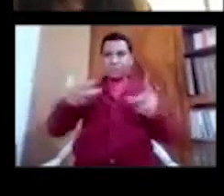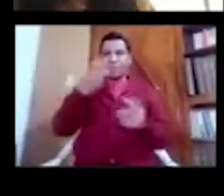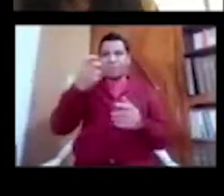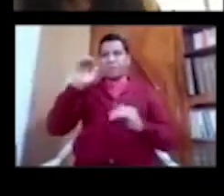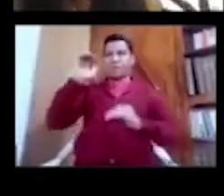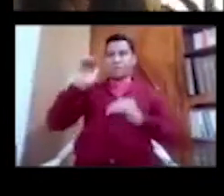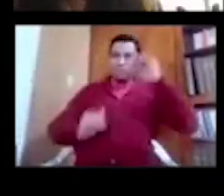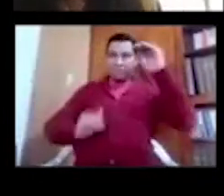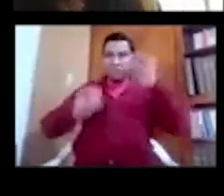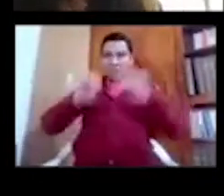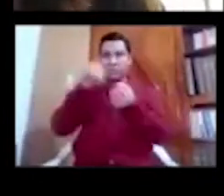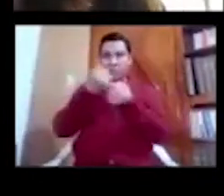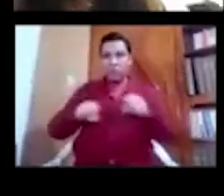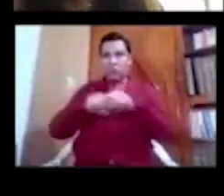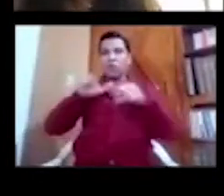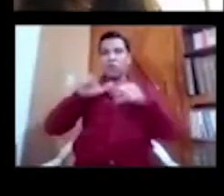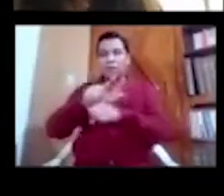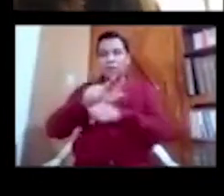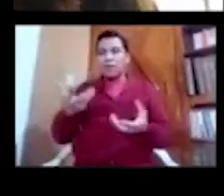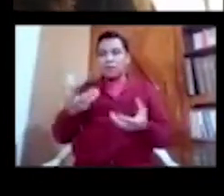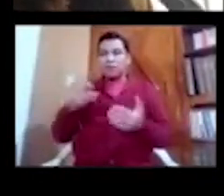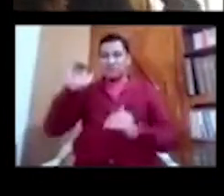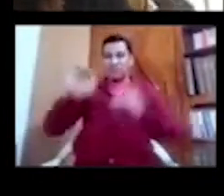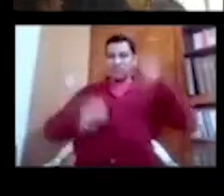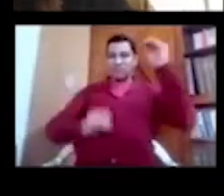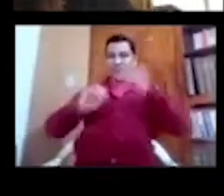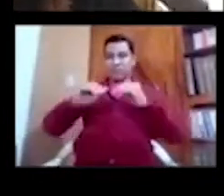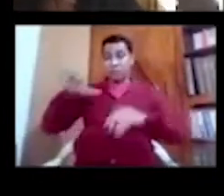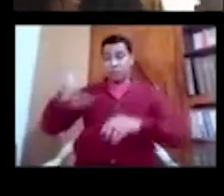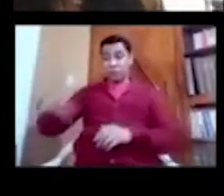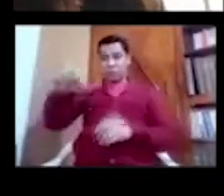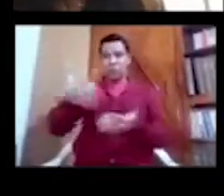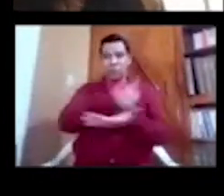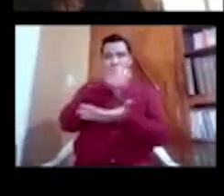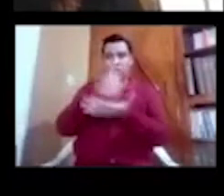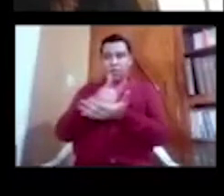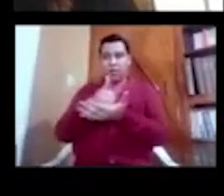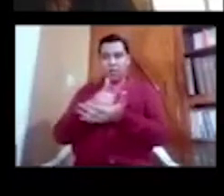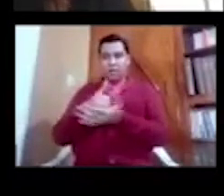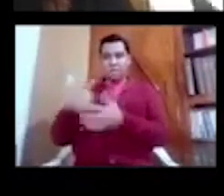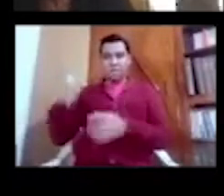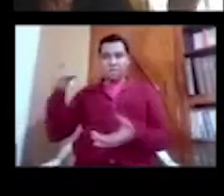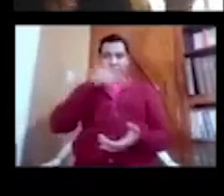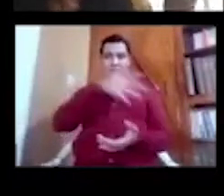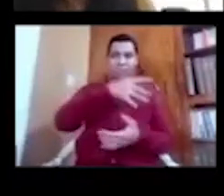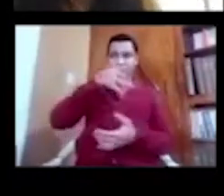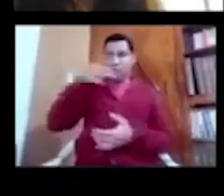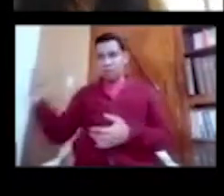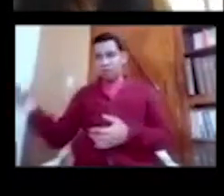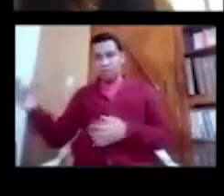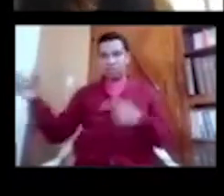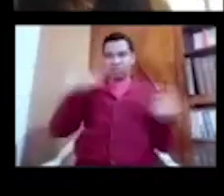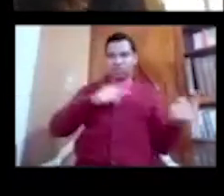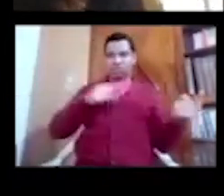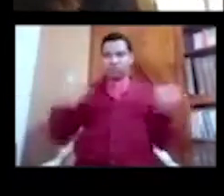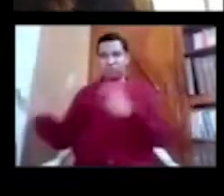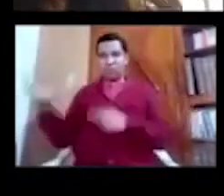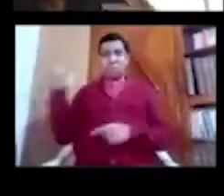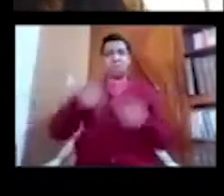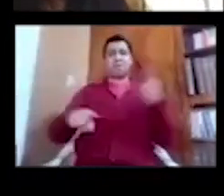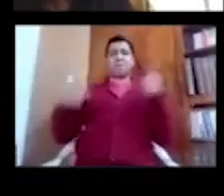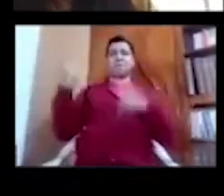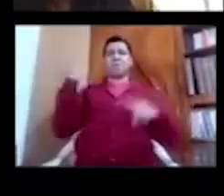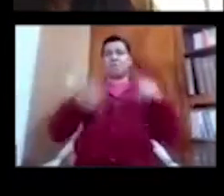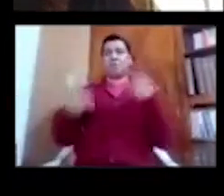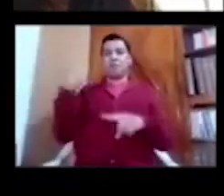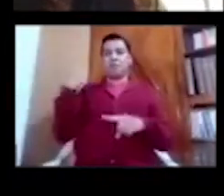sociales. Hay ciudades que controlan a otras, hay ciudades que siempre fueron controladas, en algún momento se fortalecen y